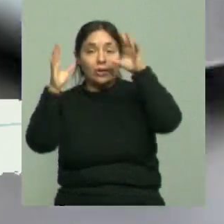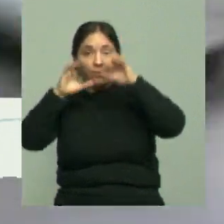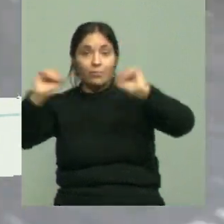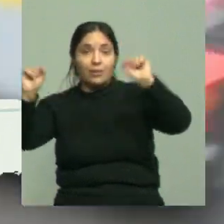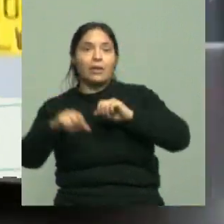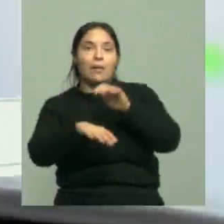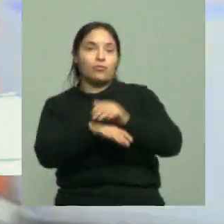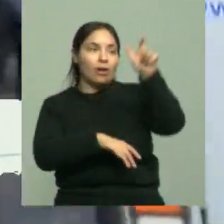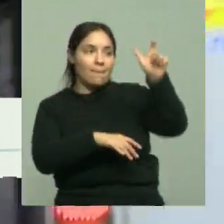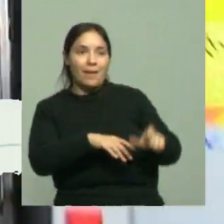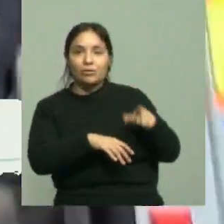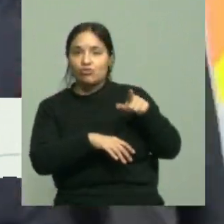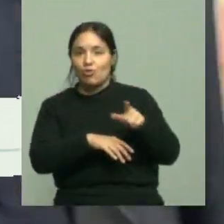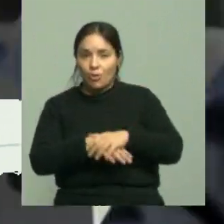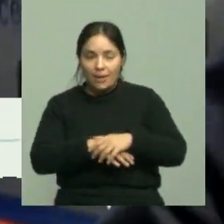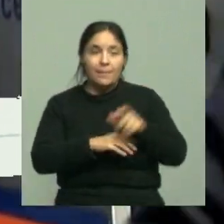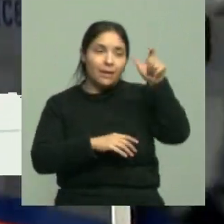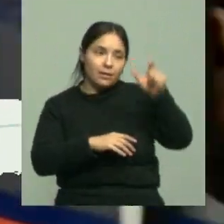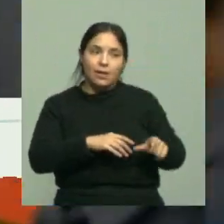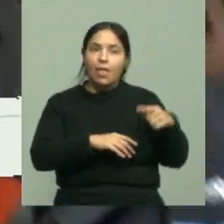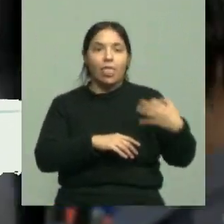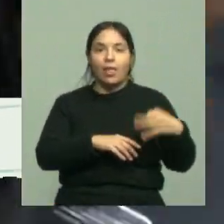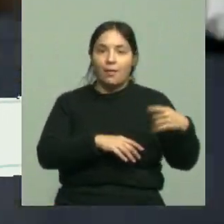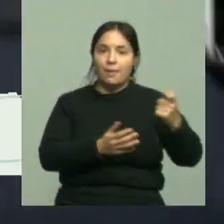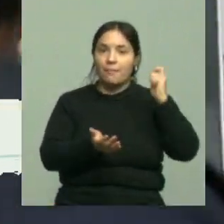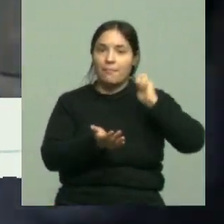persona. Así que Assange tendría que costear